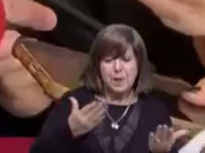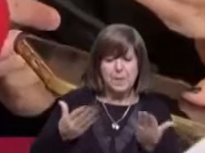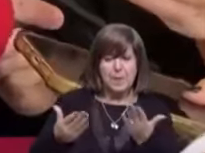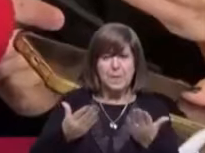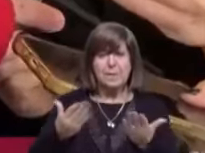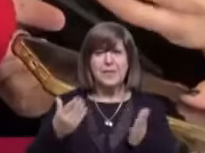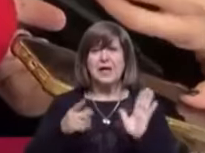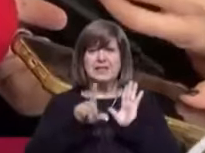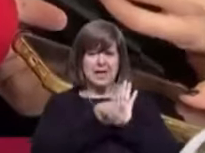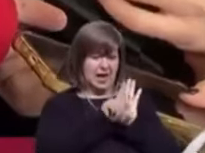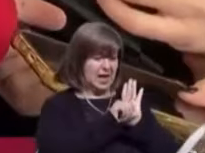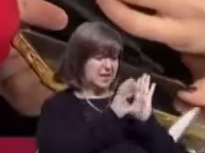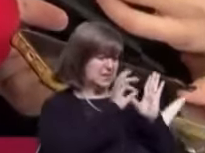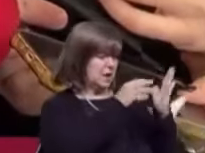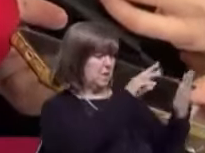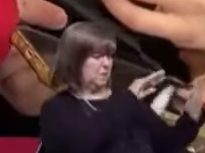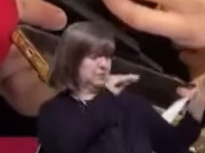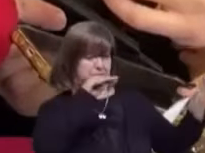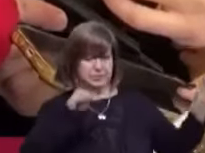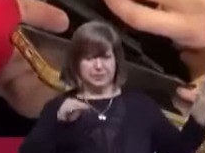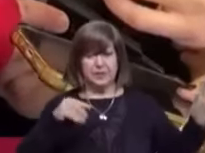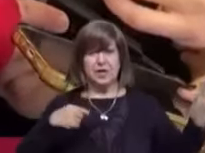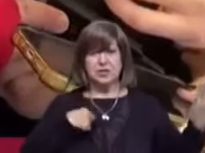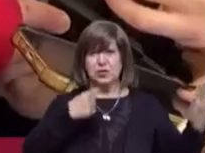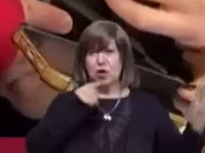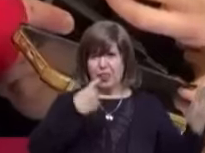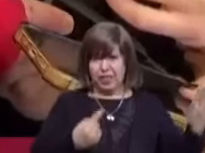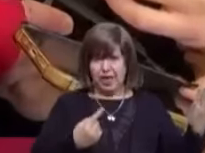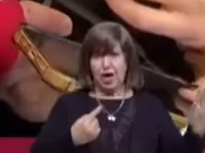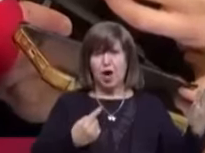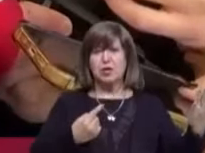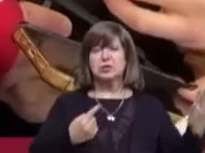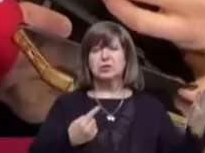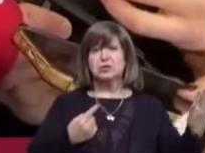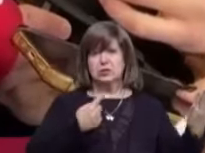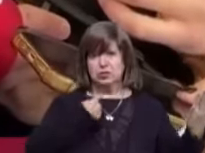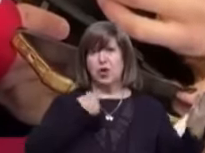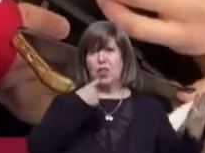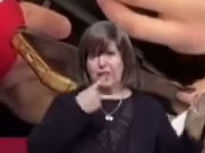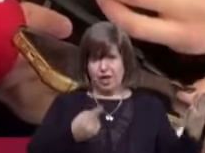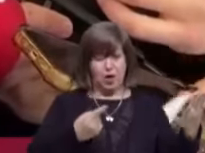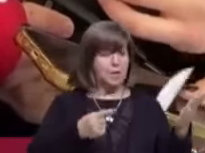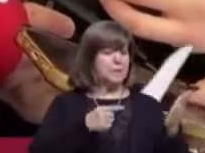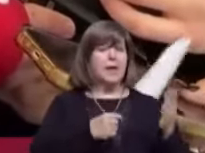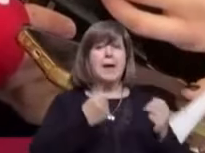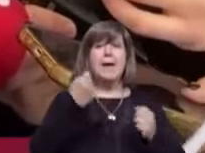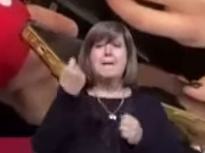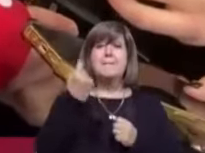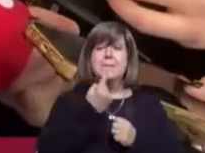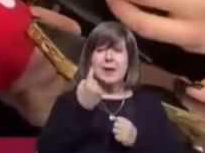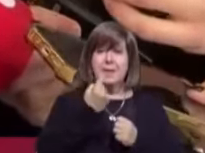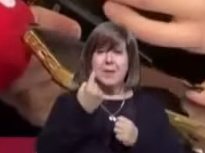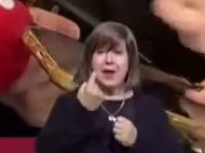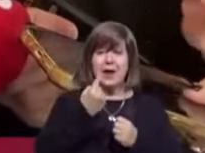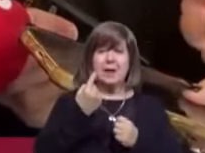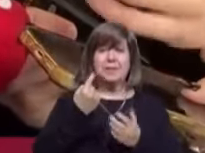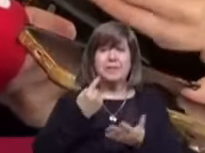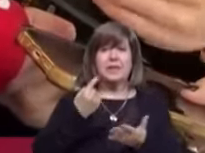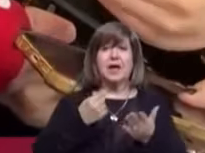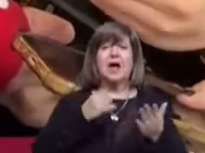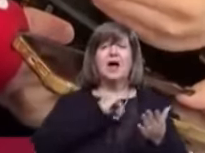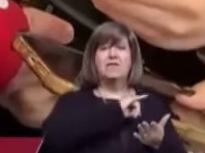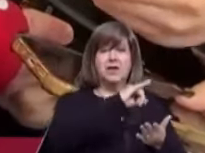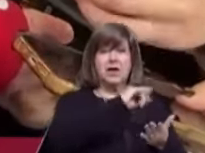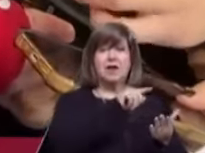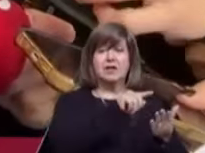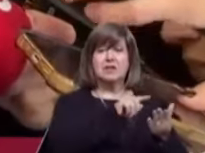teórico para el análisis de los testimonios hago mías sus conclusiones en relación a que la primera versión arrimada por la denunciante se ha